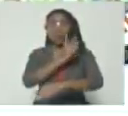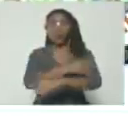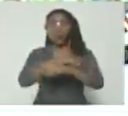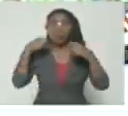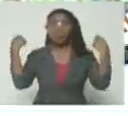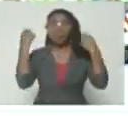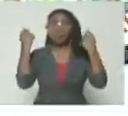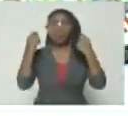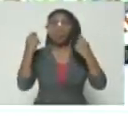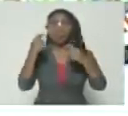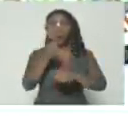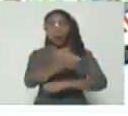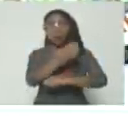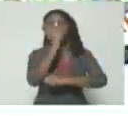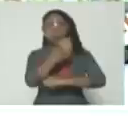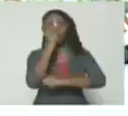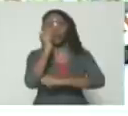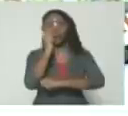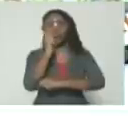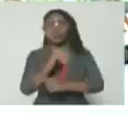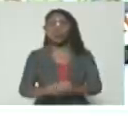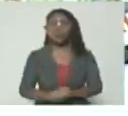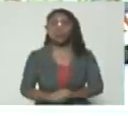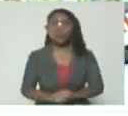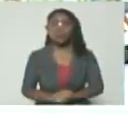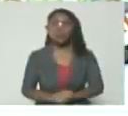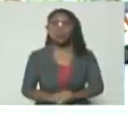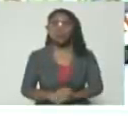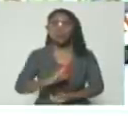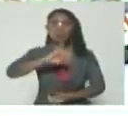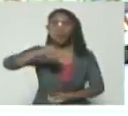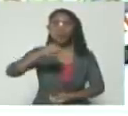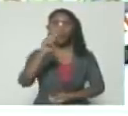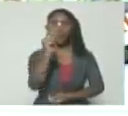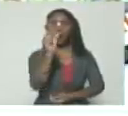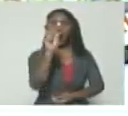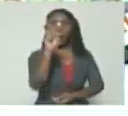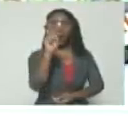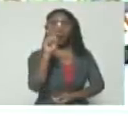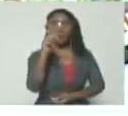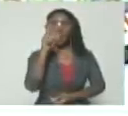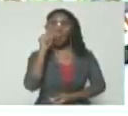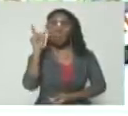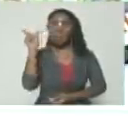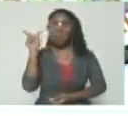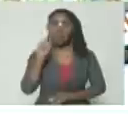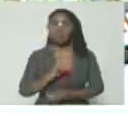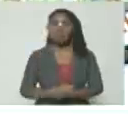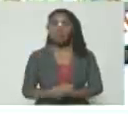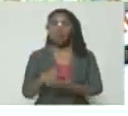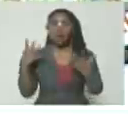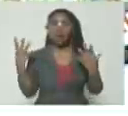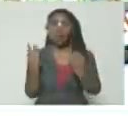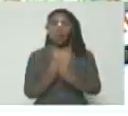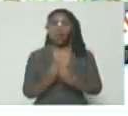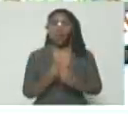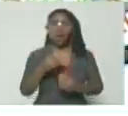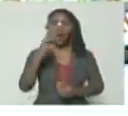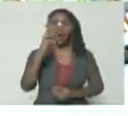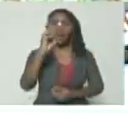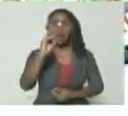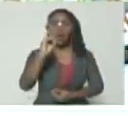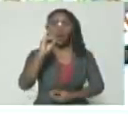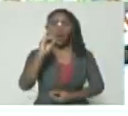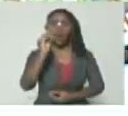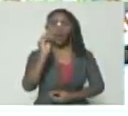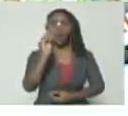Popular para la Pesca y Agricultura, Juan Luis Laya. Está junto a Roque Hernández,